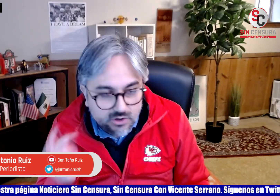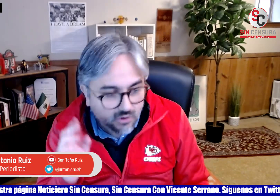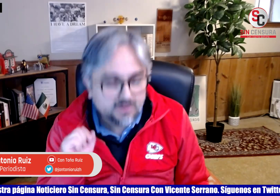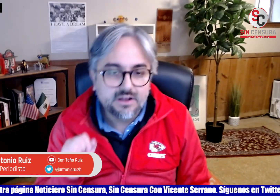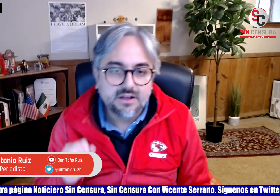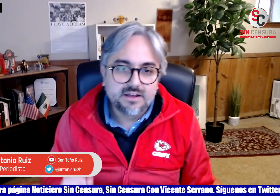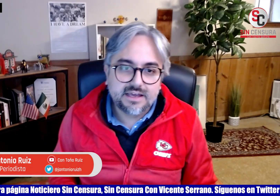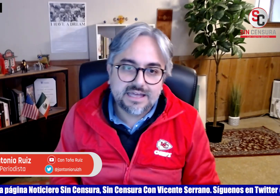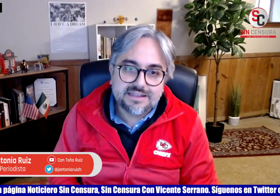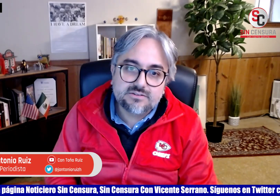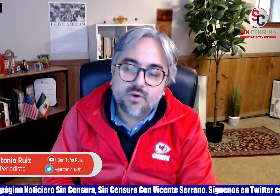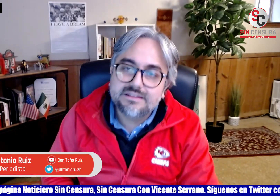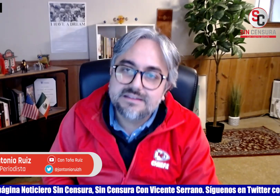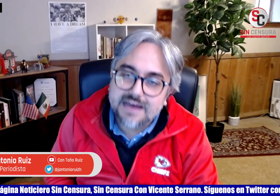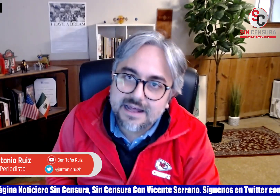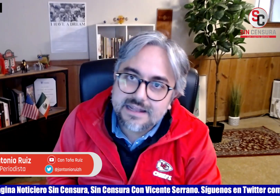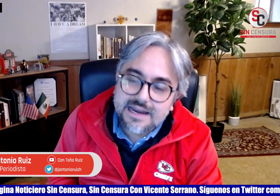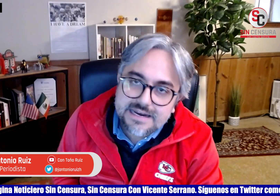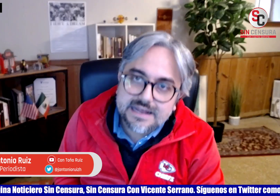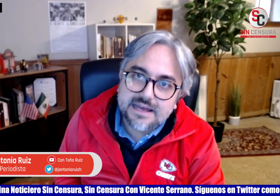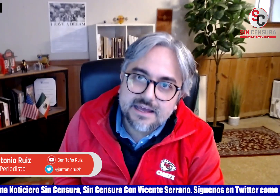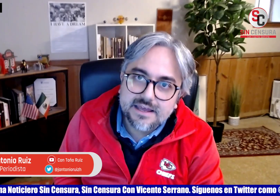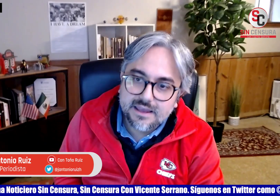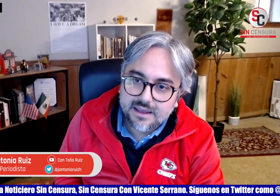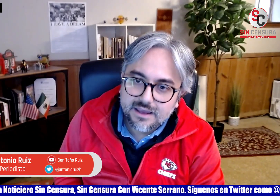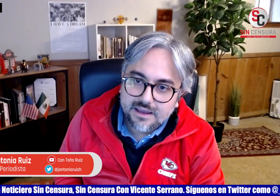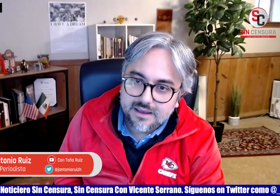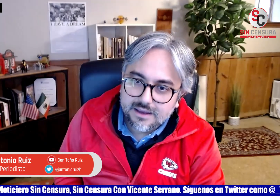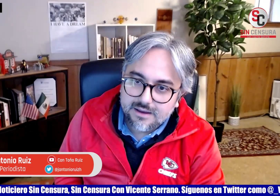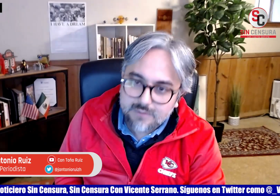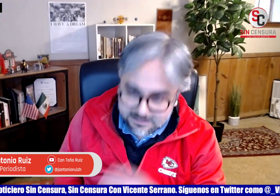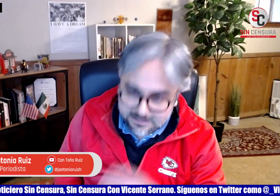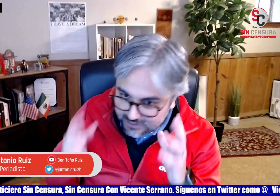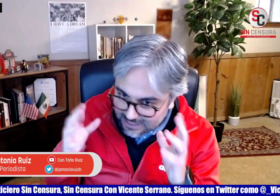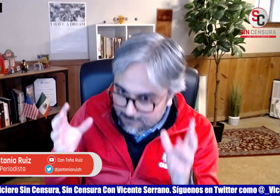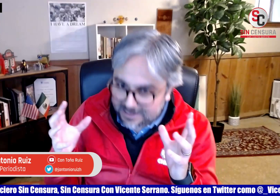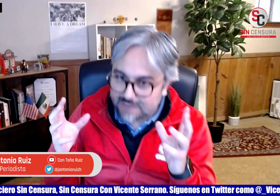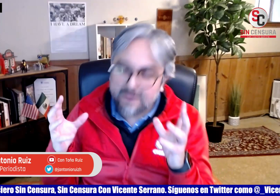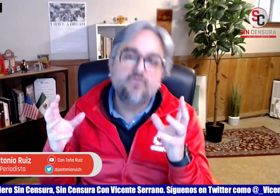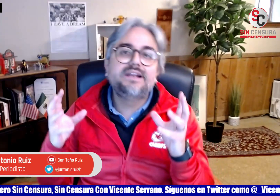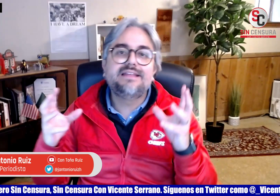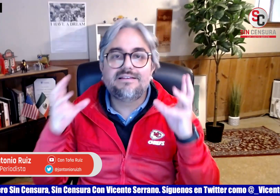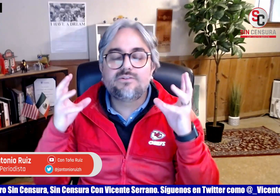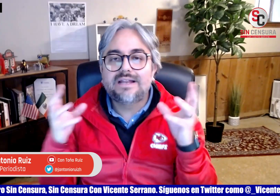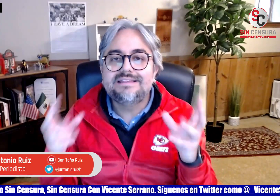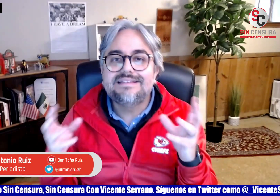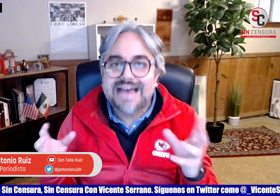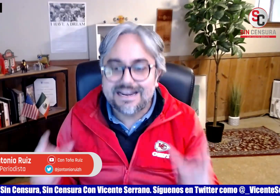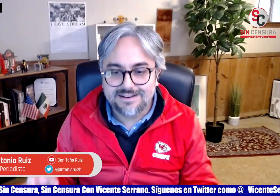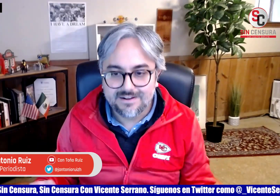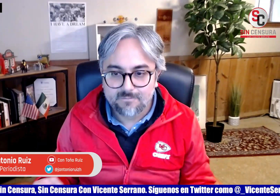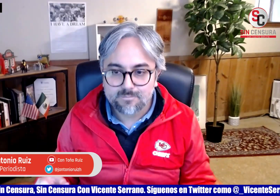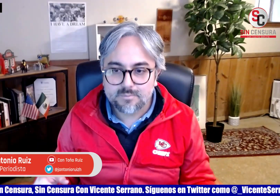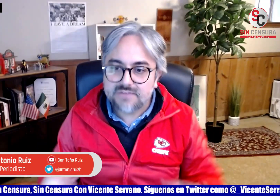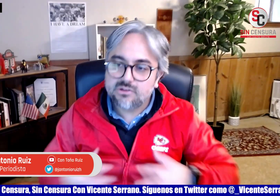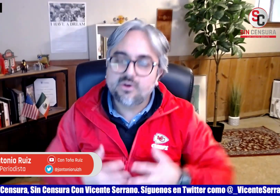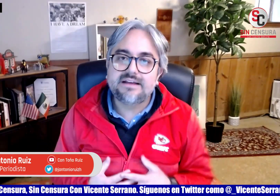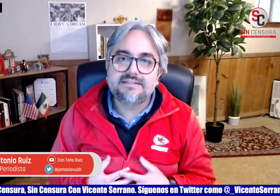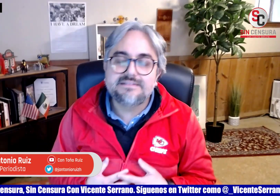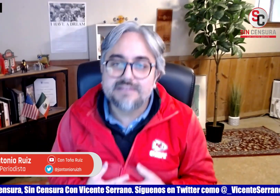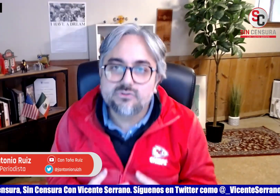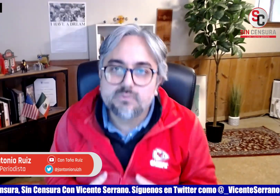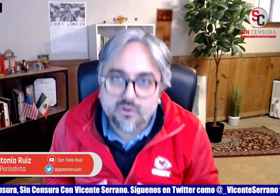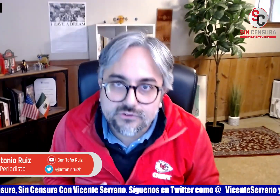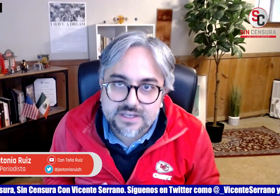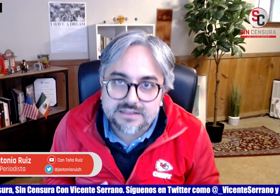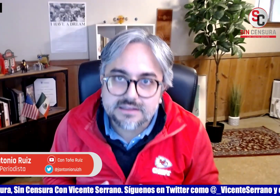una reunión que descuartizaran al INE. Escuche la palabra fuerte, descuartizar. Eso es lo que